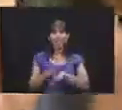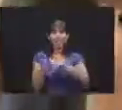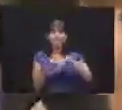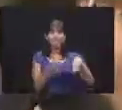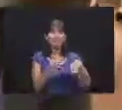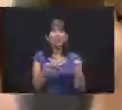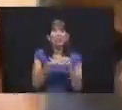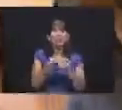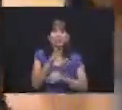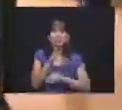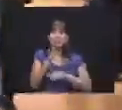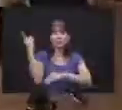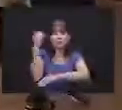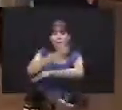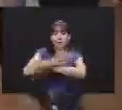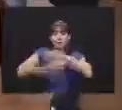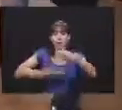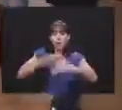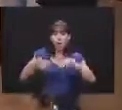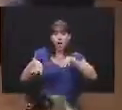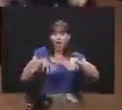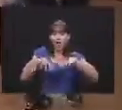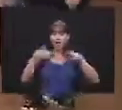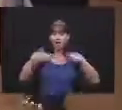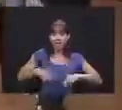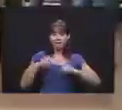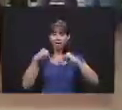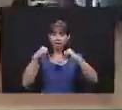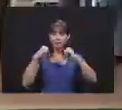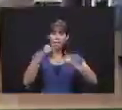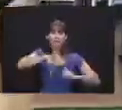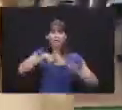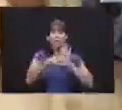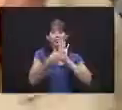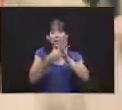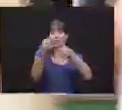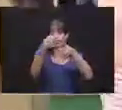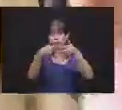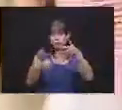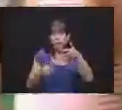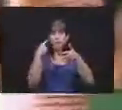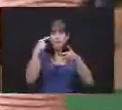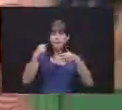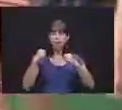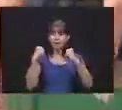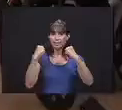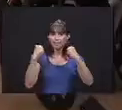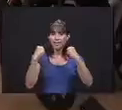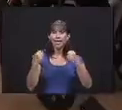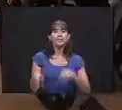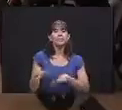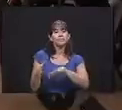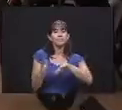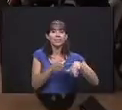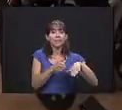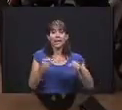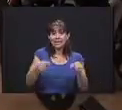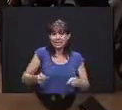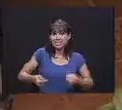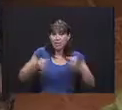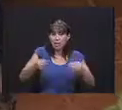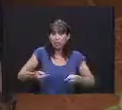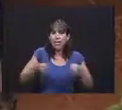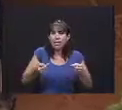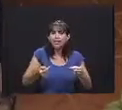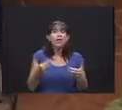Además hablaremos del Día Mundial de la Actividad Física y le mostramos algunas opciones para ejercitarse. Tendremos un